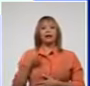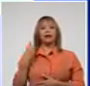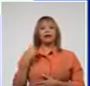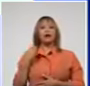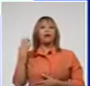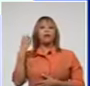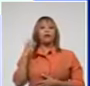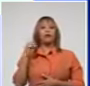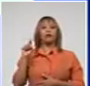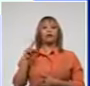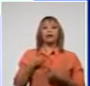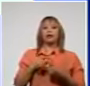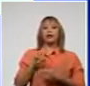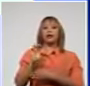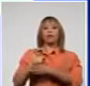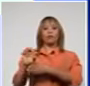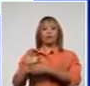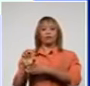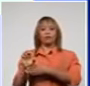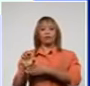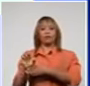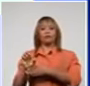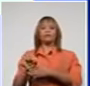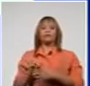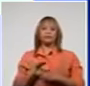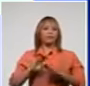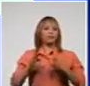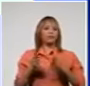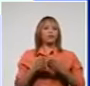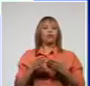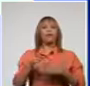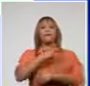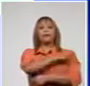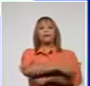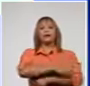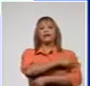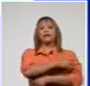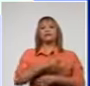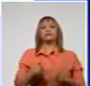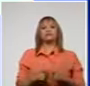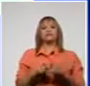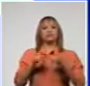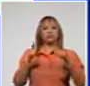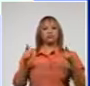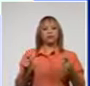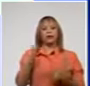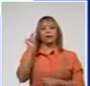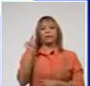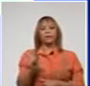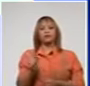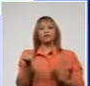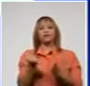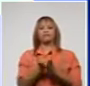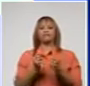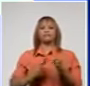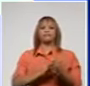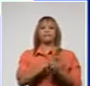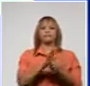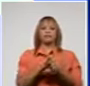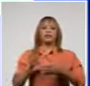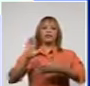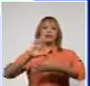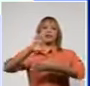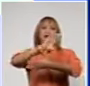Ecuador, entre los países con mayor número de casos en la región de las